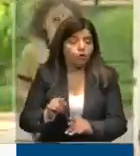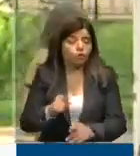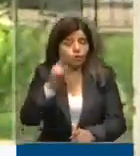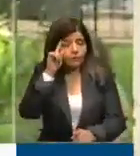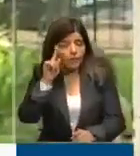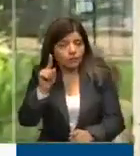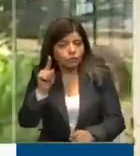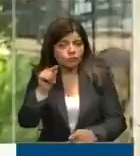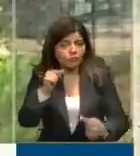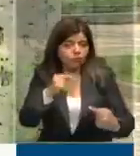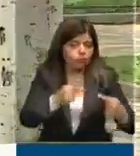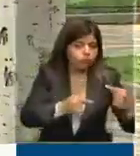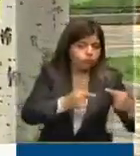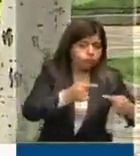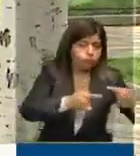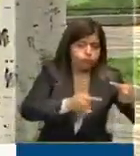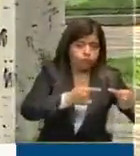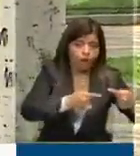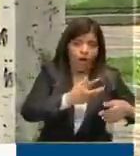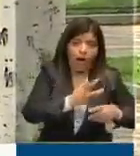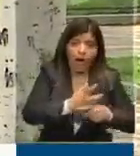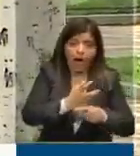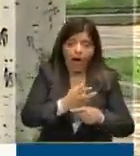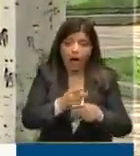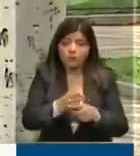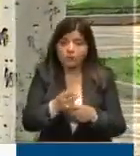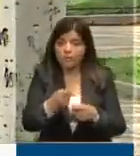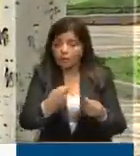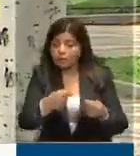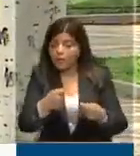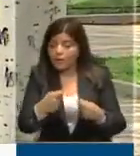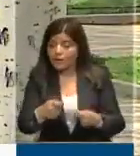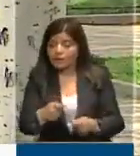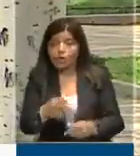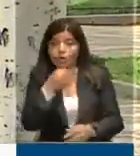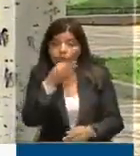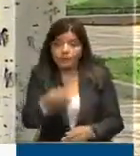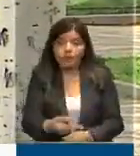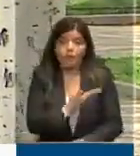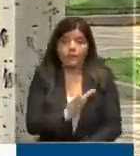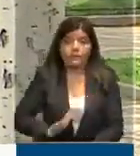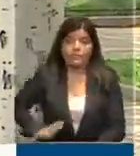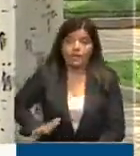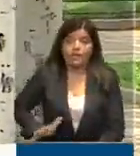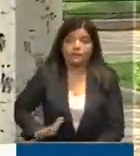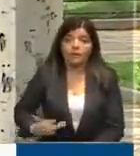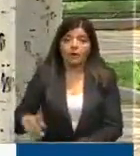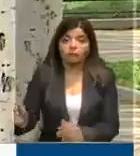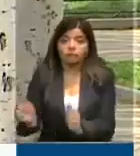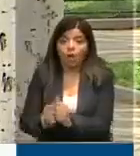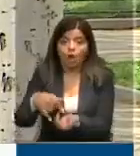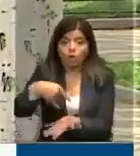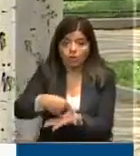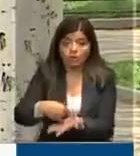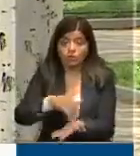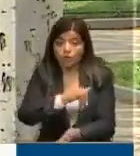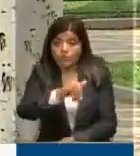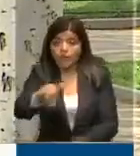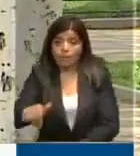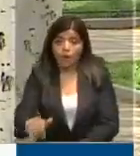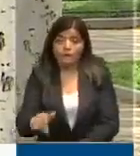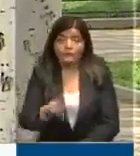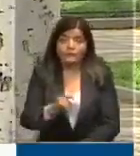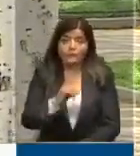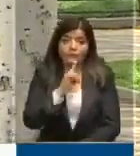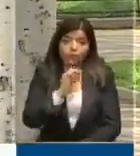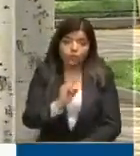contradicción que exista entre la calificación del presidente de la República o del Congreso Nacional después, con posterioridad, cuando se dicta un estado de sitio de